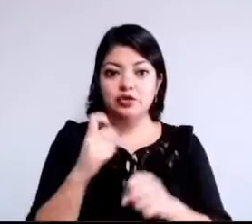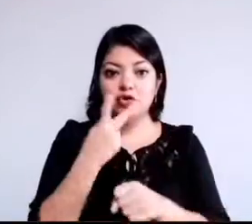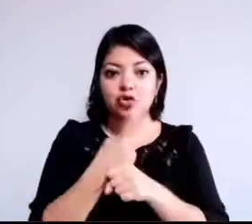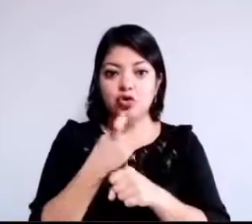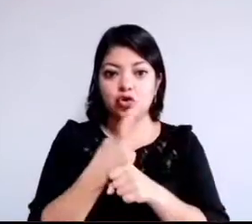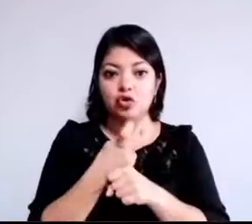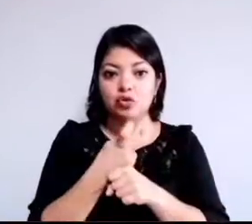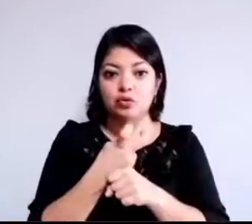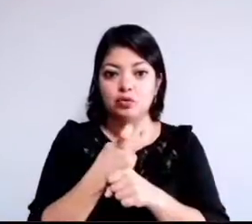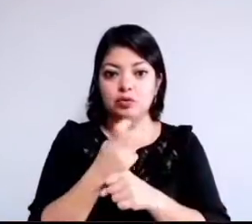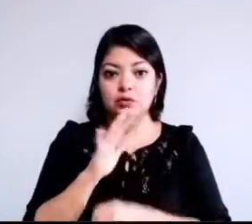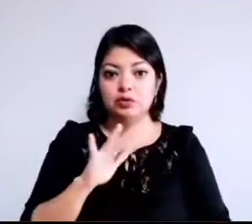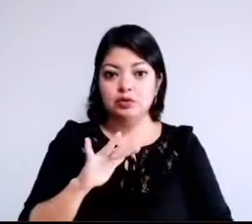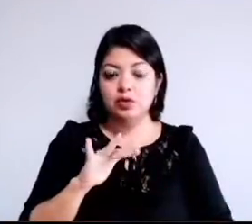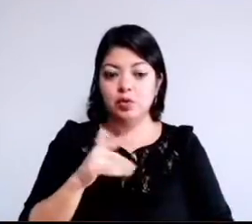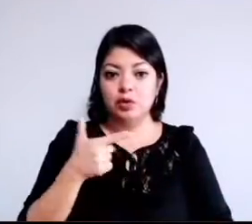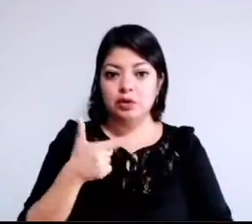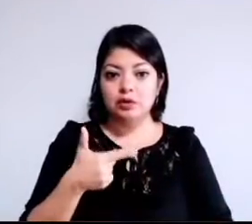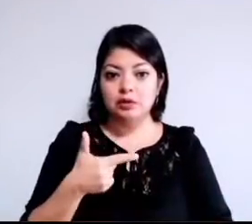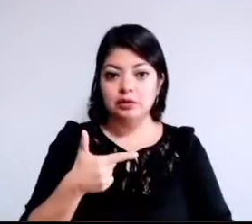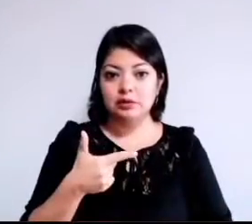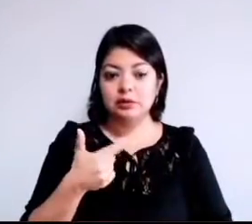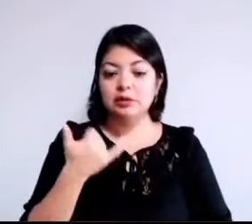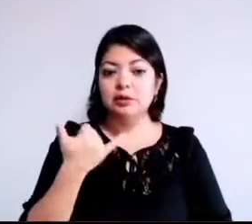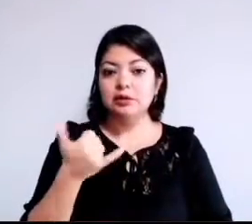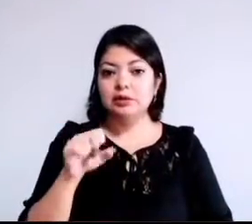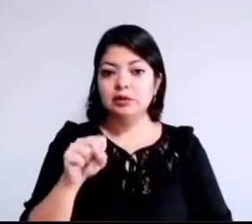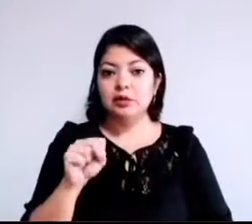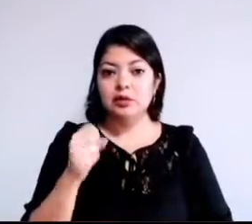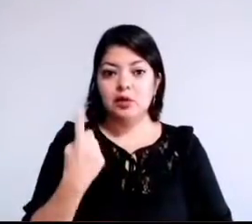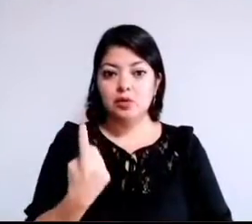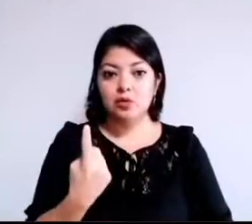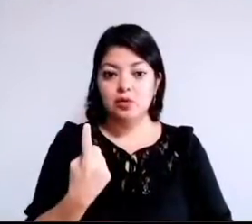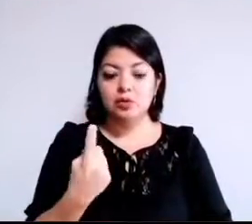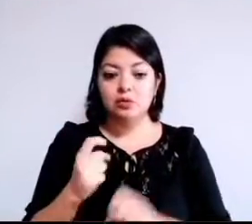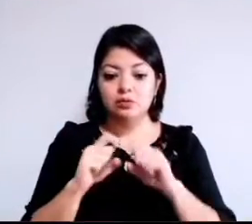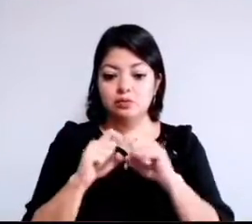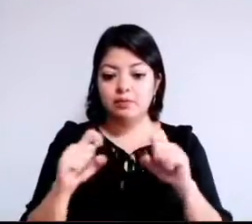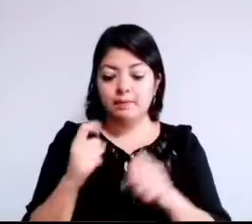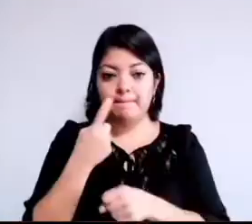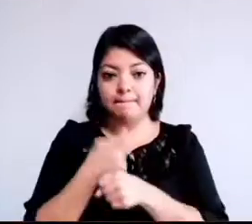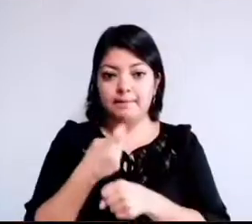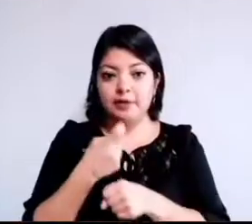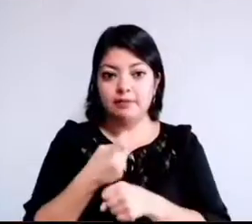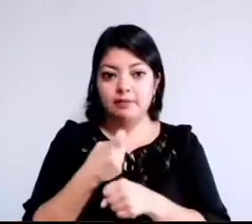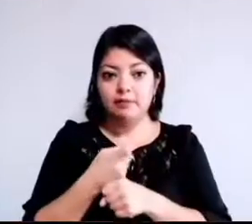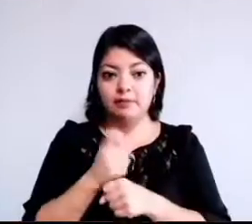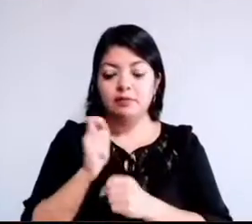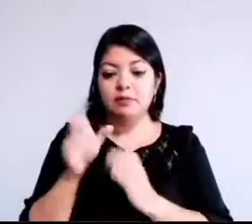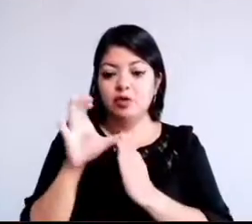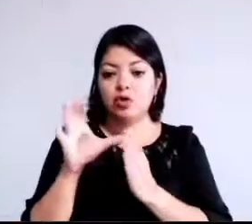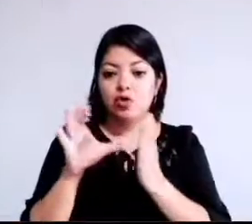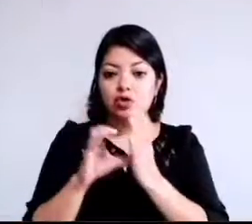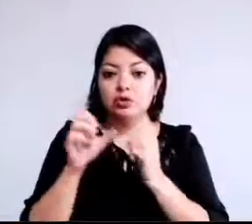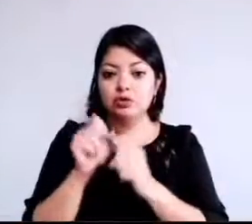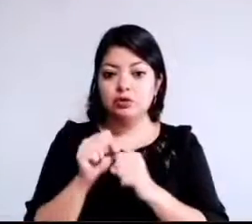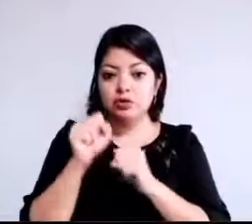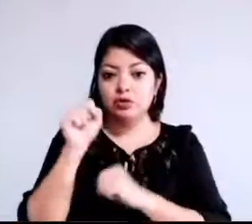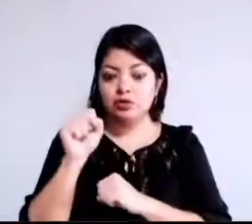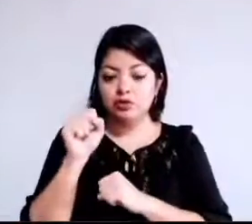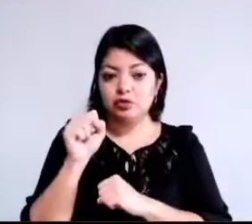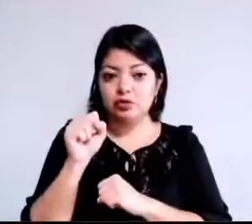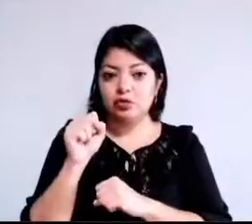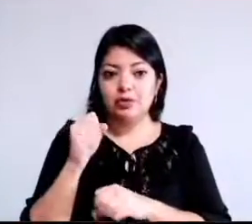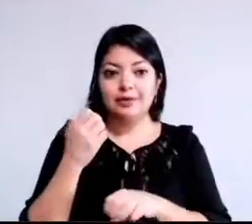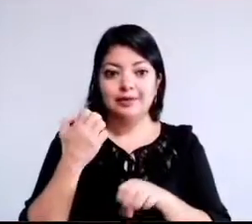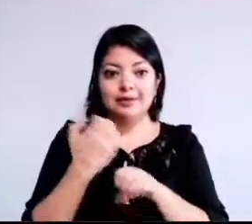57 y 61, fracción primera de la Constitución Política del Estado Libre